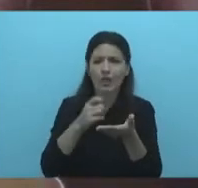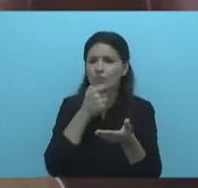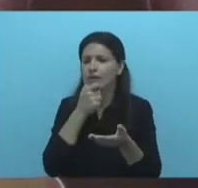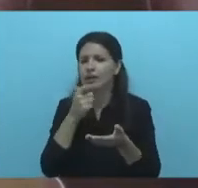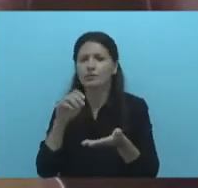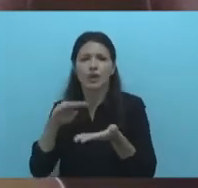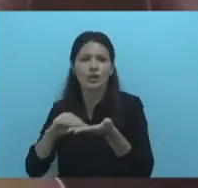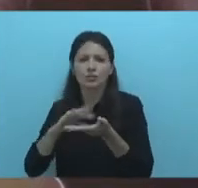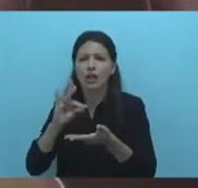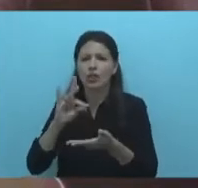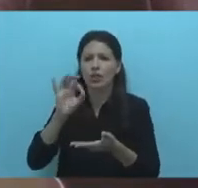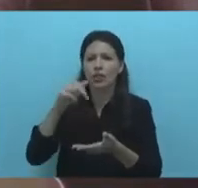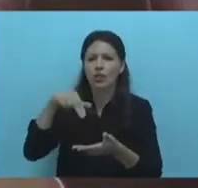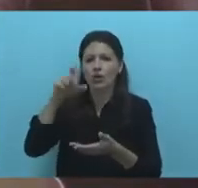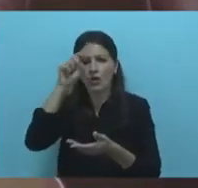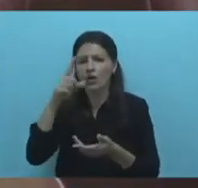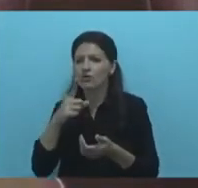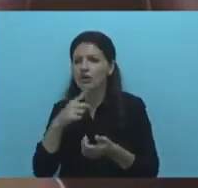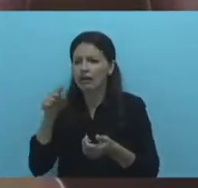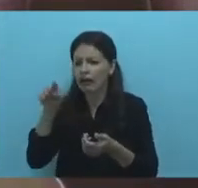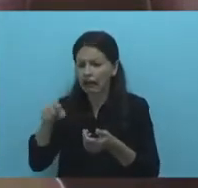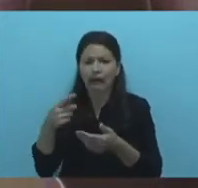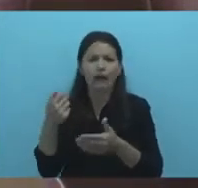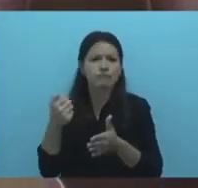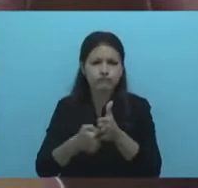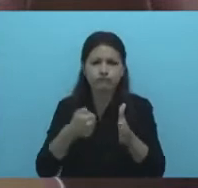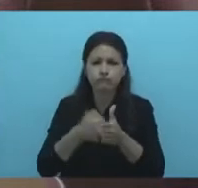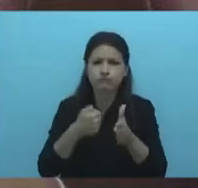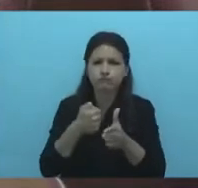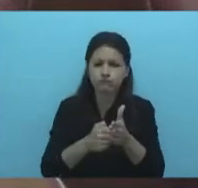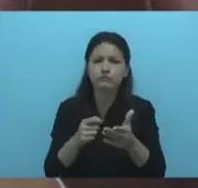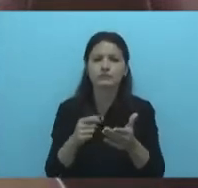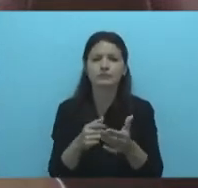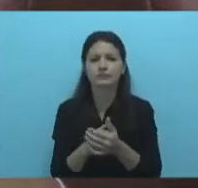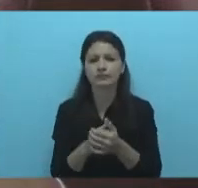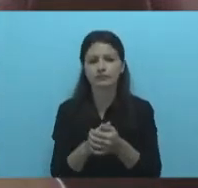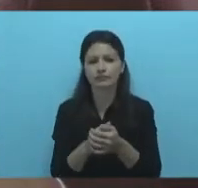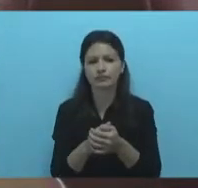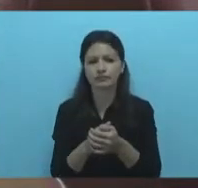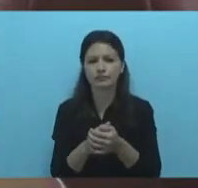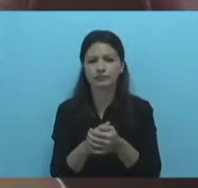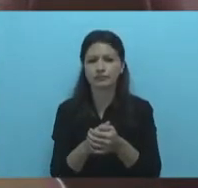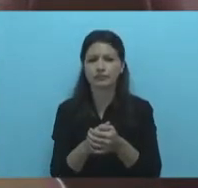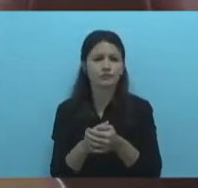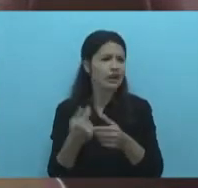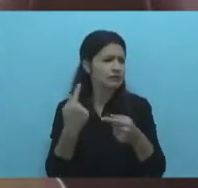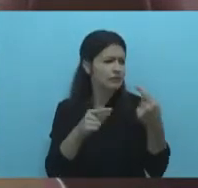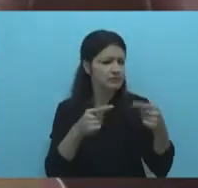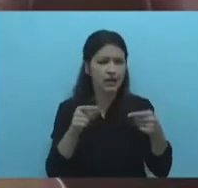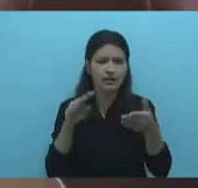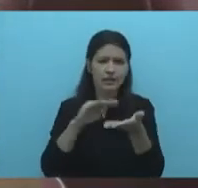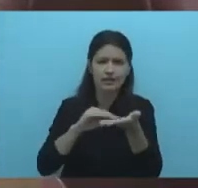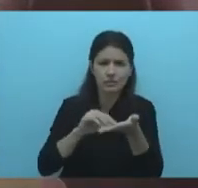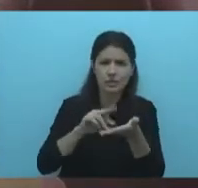ya una anterior iniciativa de la diputada Silvia Burger, y que las diputadas de los distintos bloques en